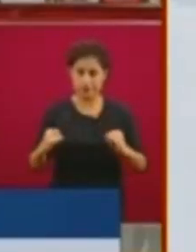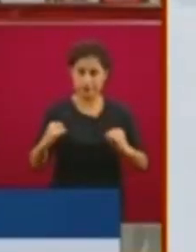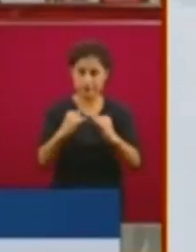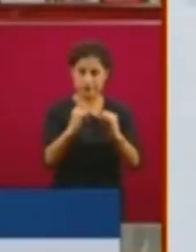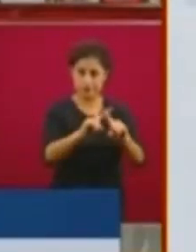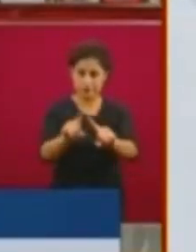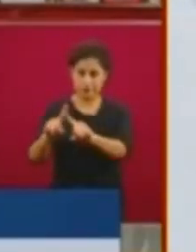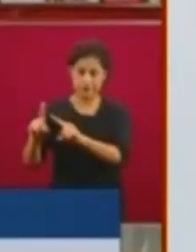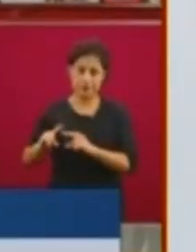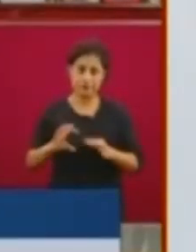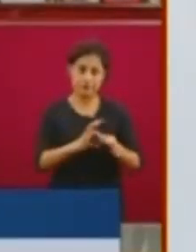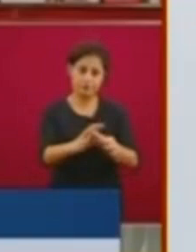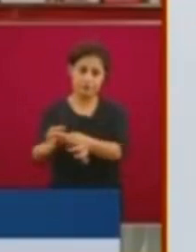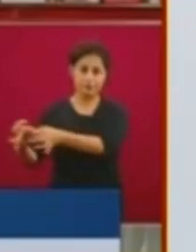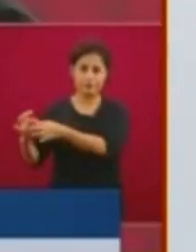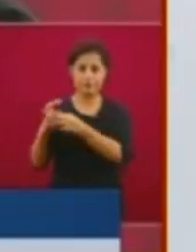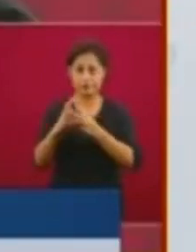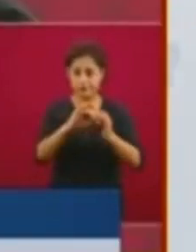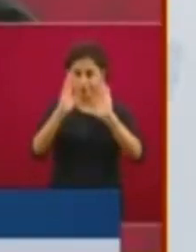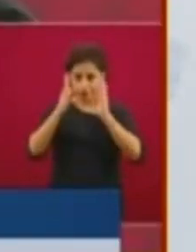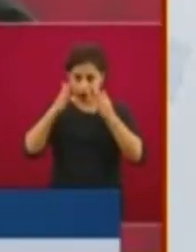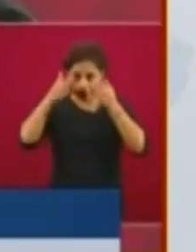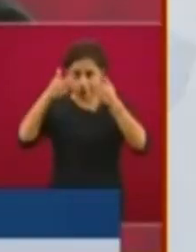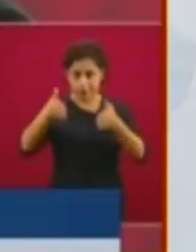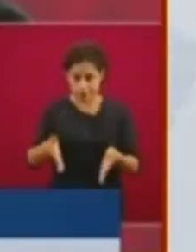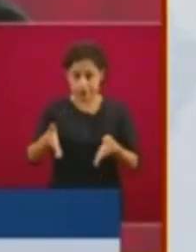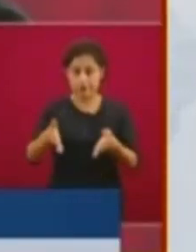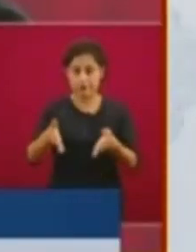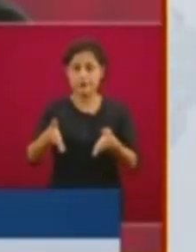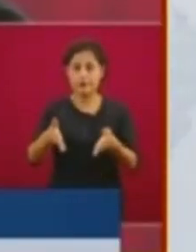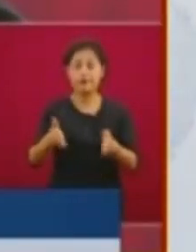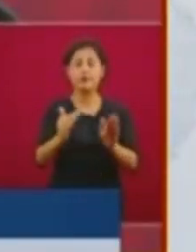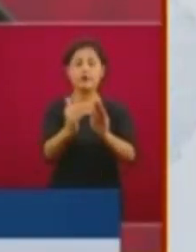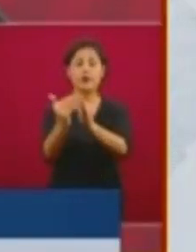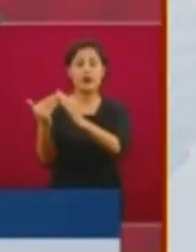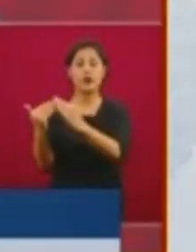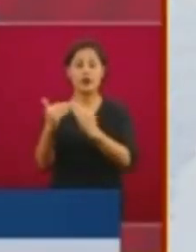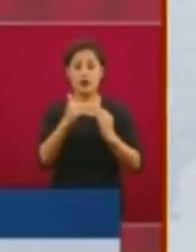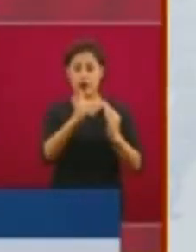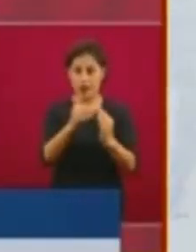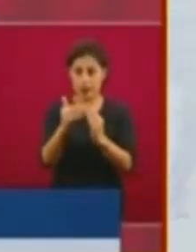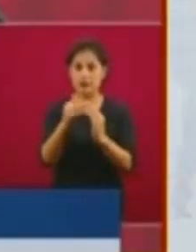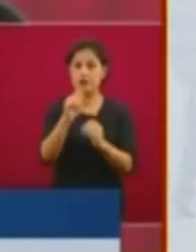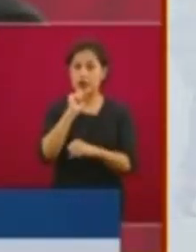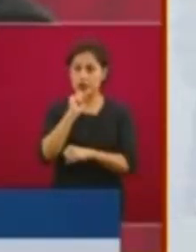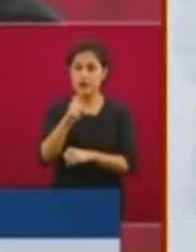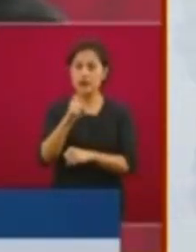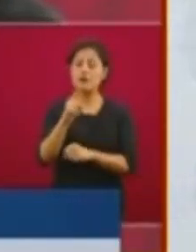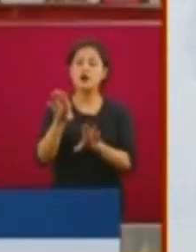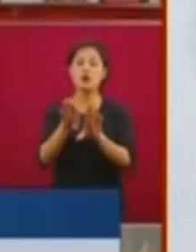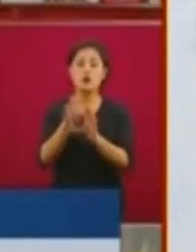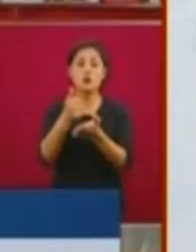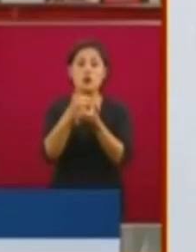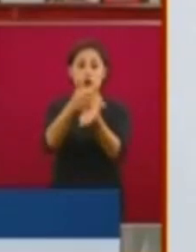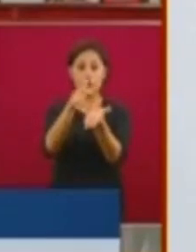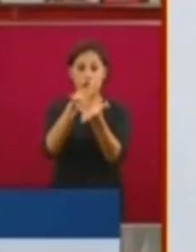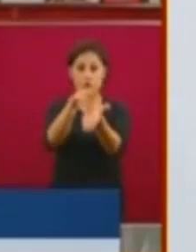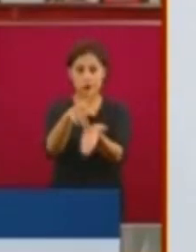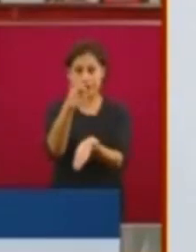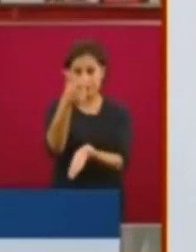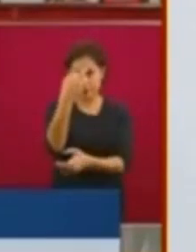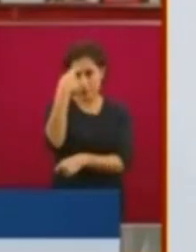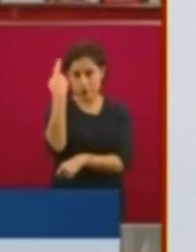si se requiere un mercado público, un centro de salud, un polideportivo o una plaza pública. ¿Y lo hacen a través de,